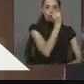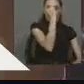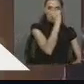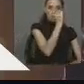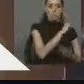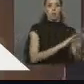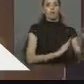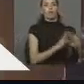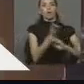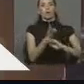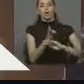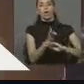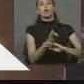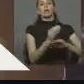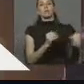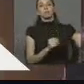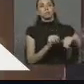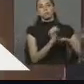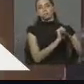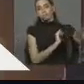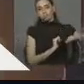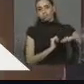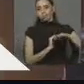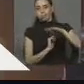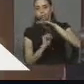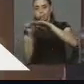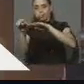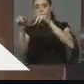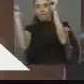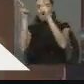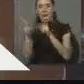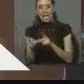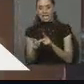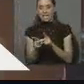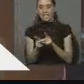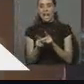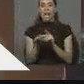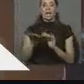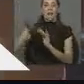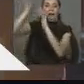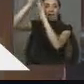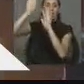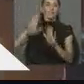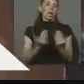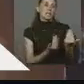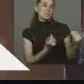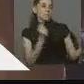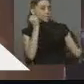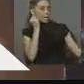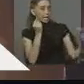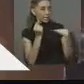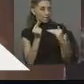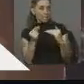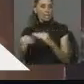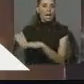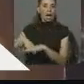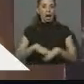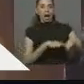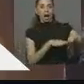Copiapó por tierra a Vallenar, la esperaron arriba de Vallenar una